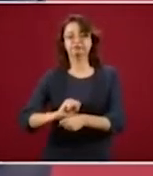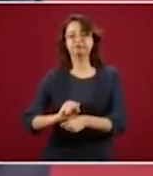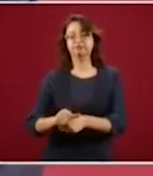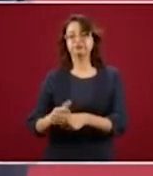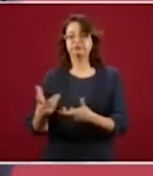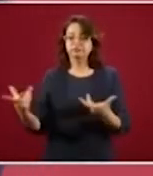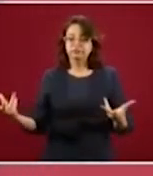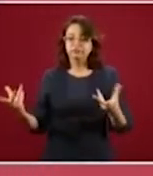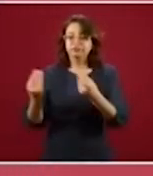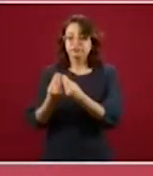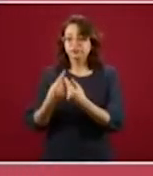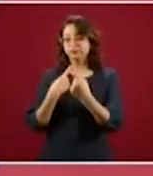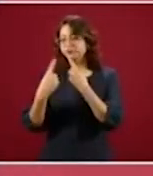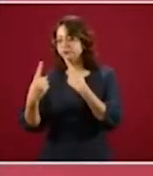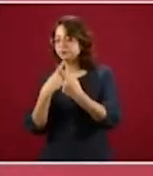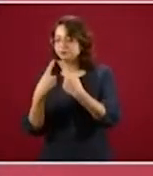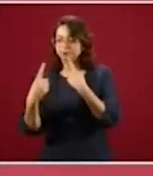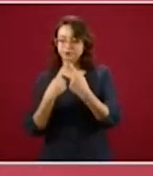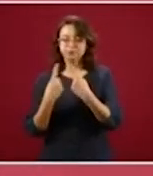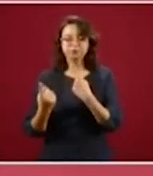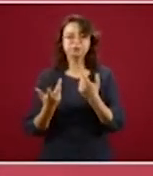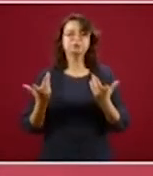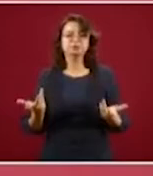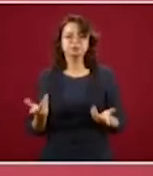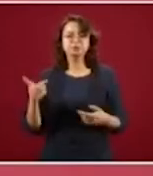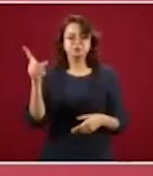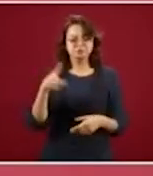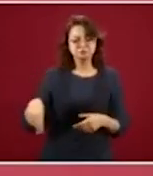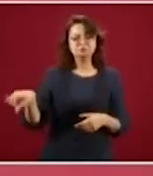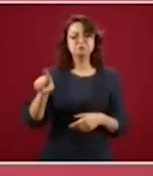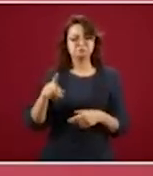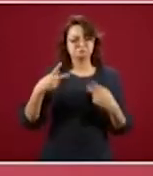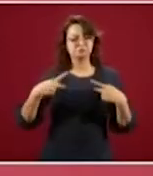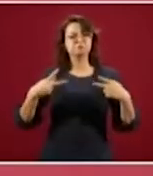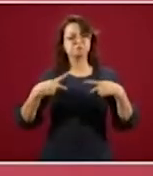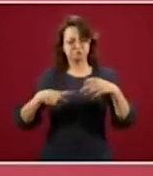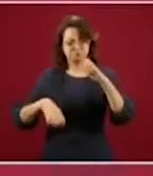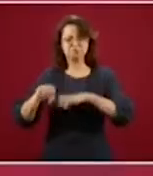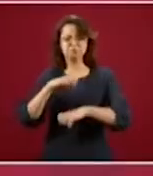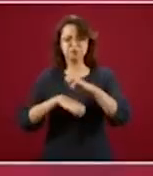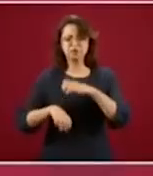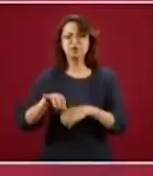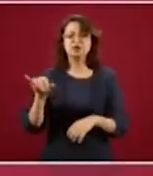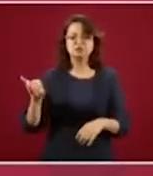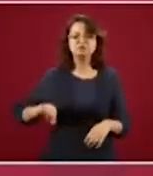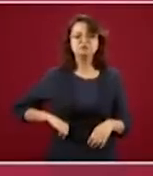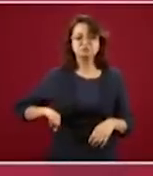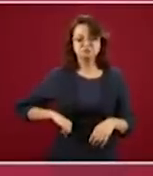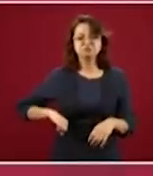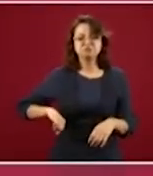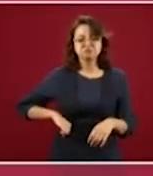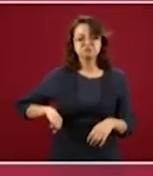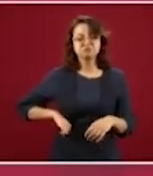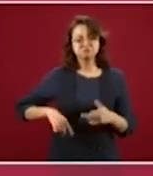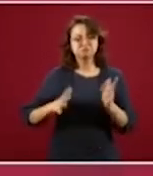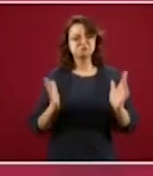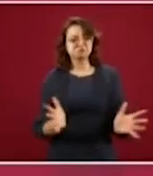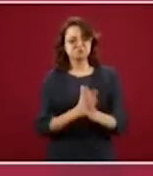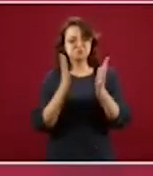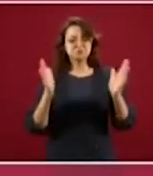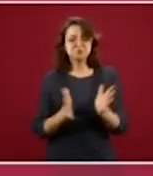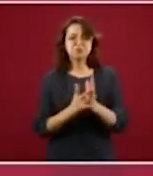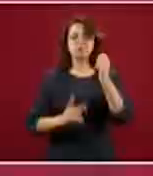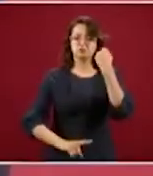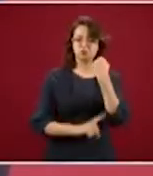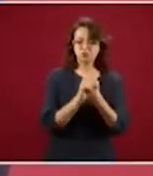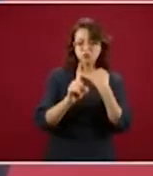ahí mucho interés en participar porque es ayudar a resolver un problema